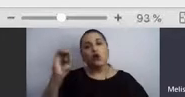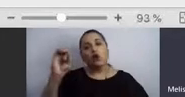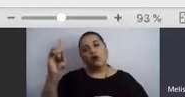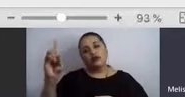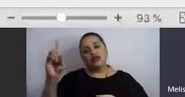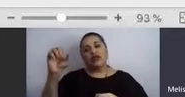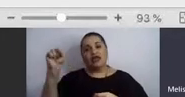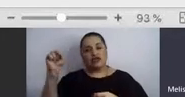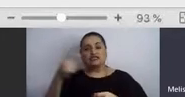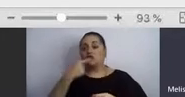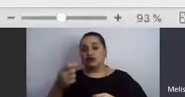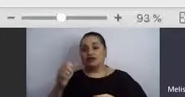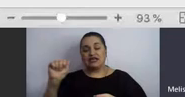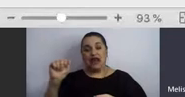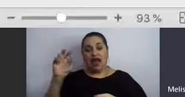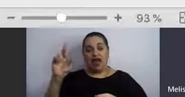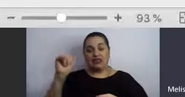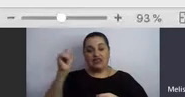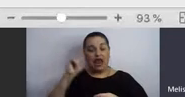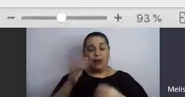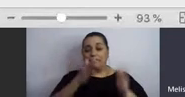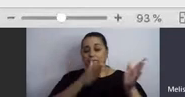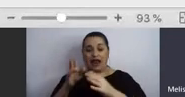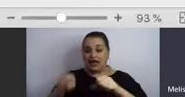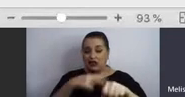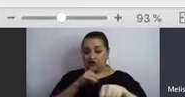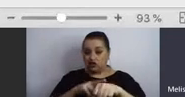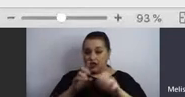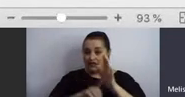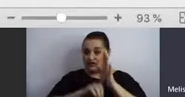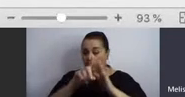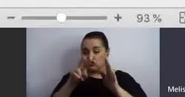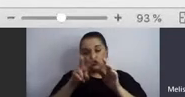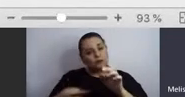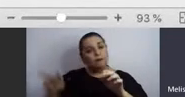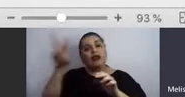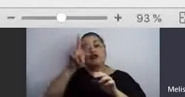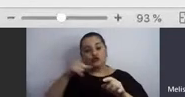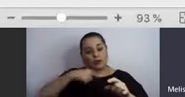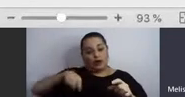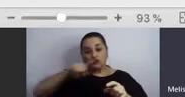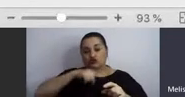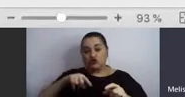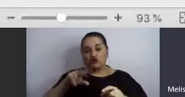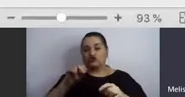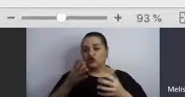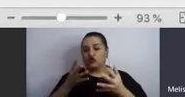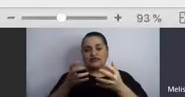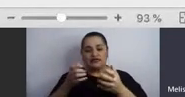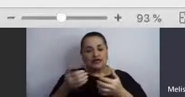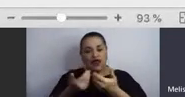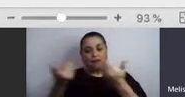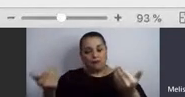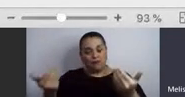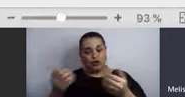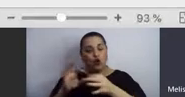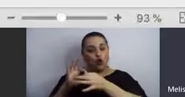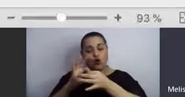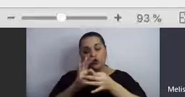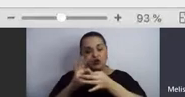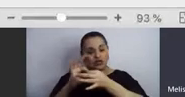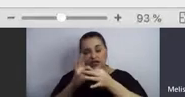mencionaba también don Adrián, el Plan Nacional de Desarrollo es valiosísimo para nosotros y no quisiera dejar de lado la coordinación